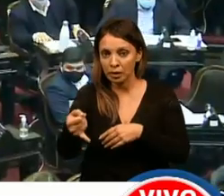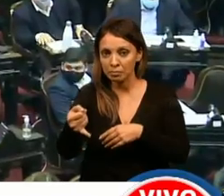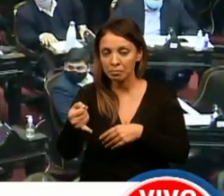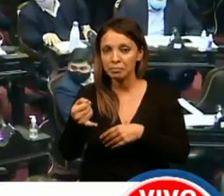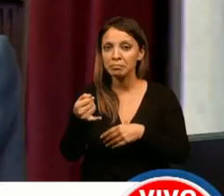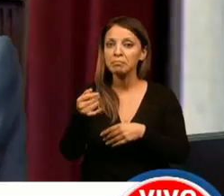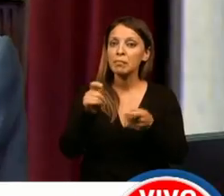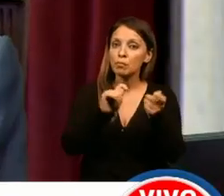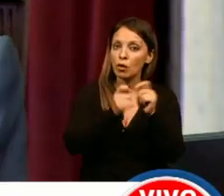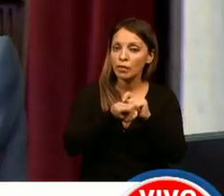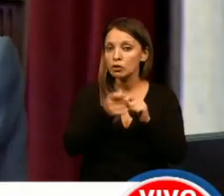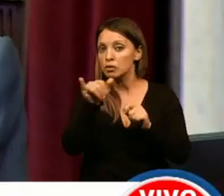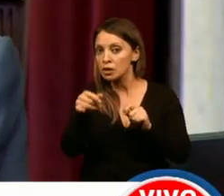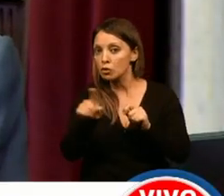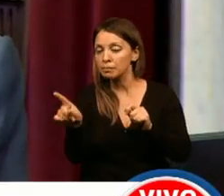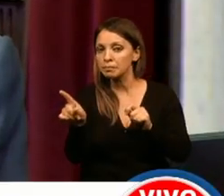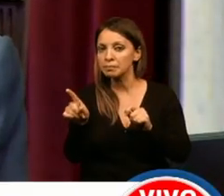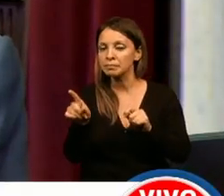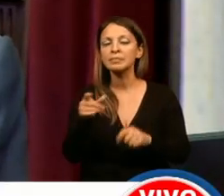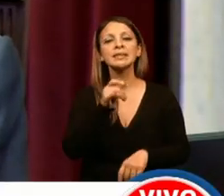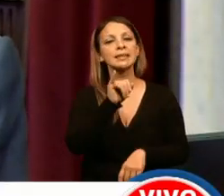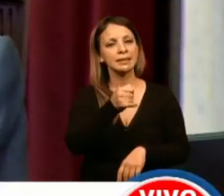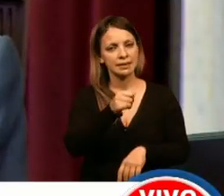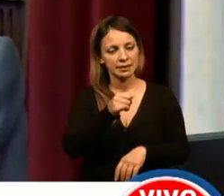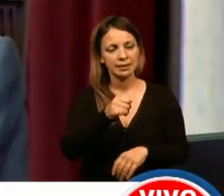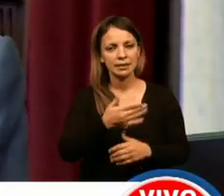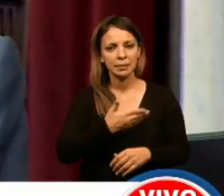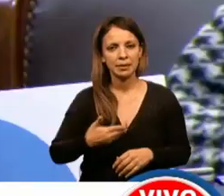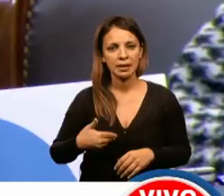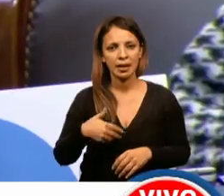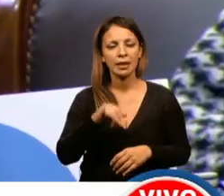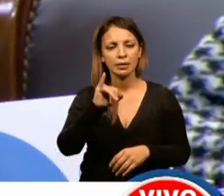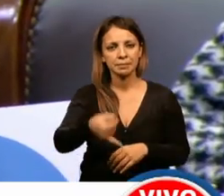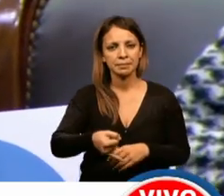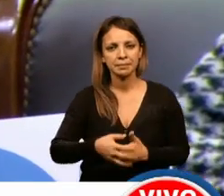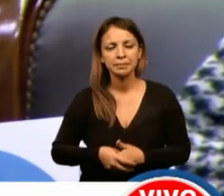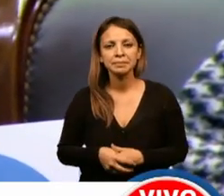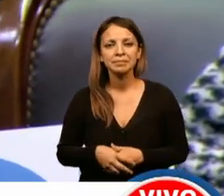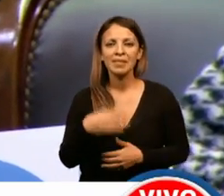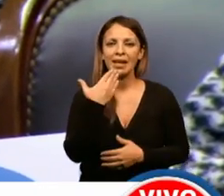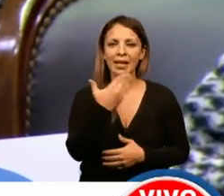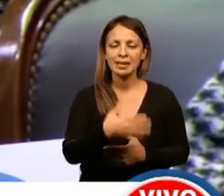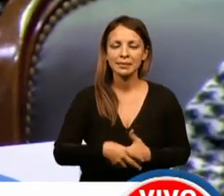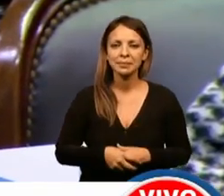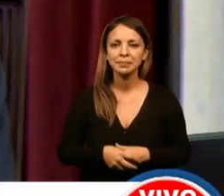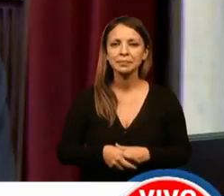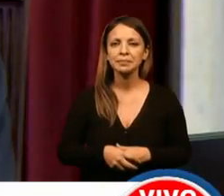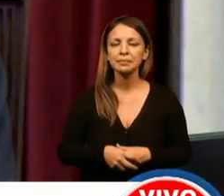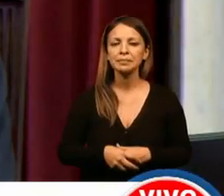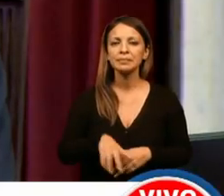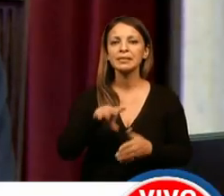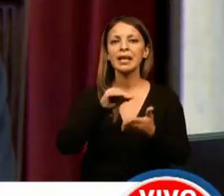me aclare si acepta esta modificación si presidente se acepta estás modificar gracias diputado